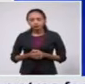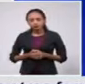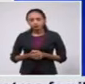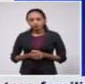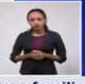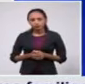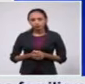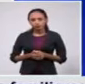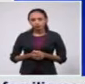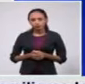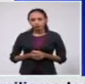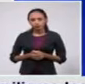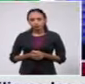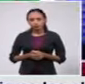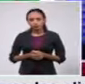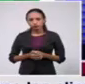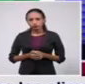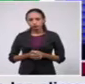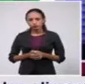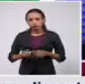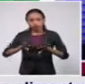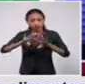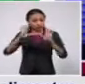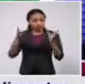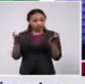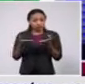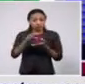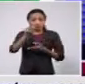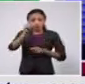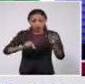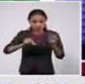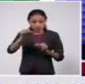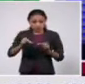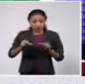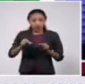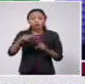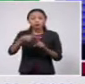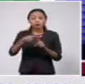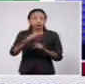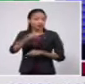Finalmente, de todos los casos diagnosticados ayer, el